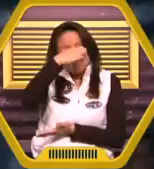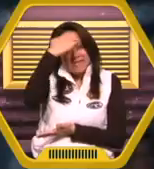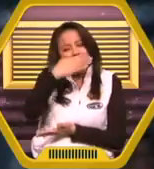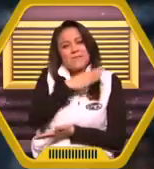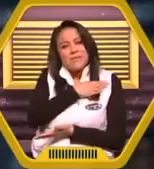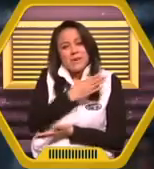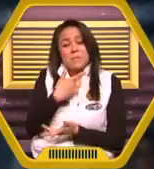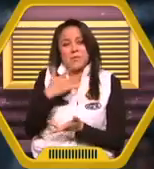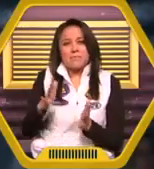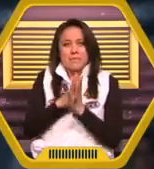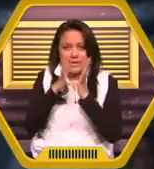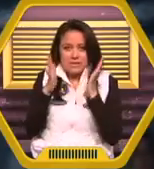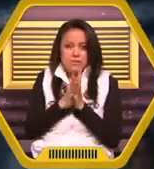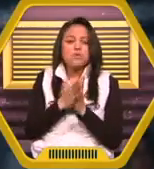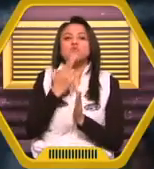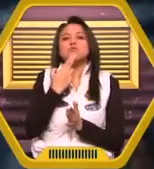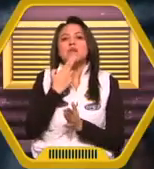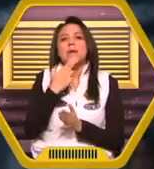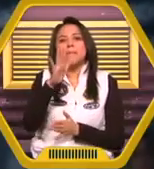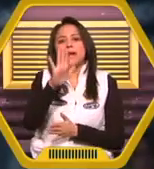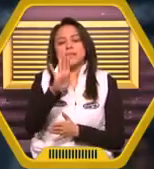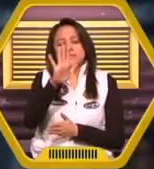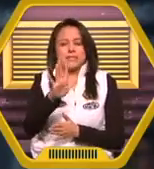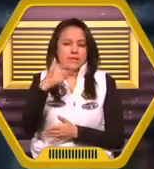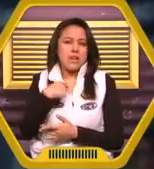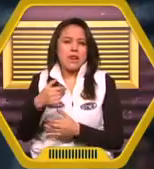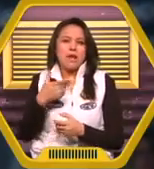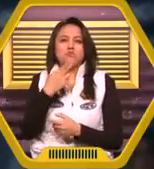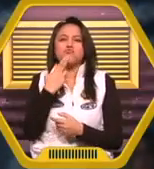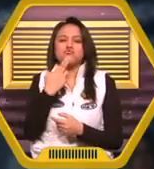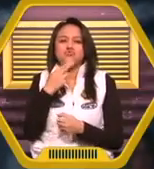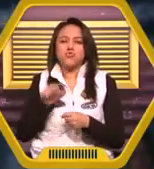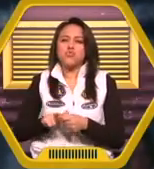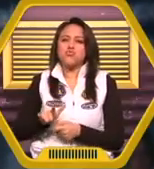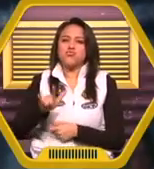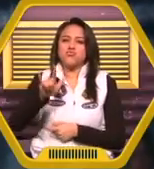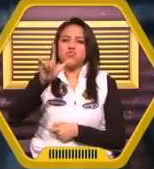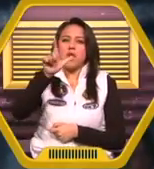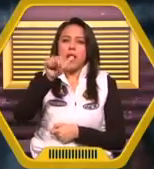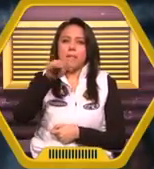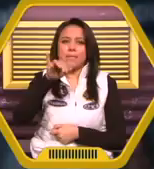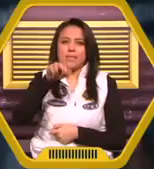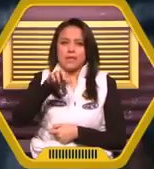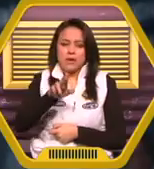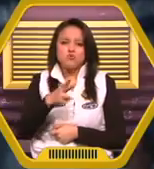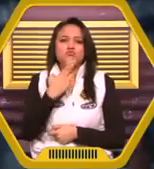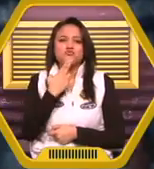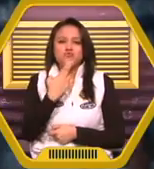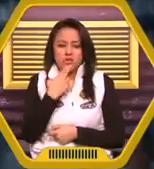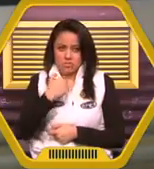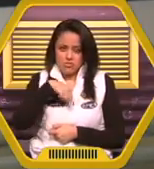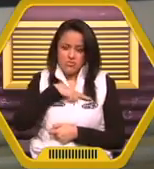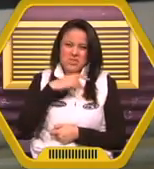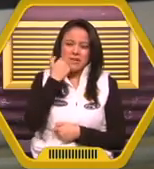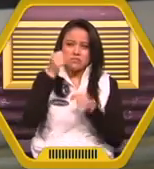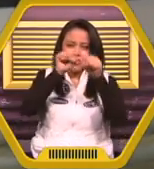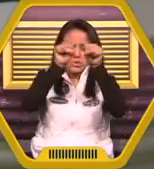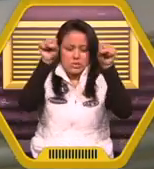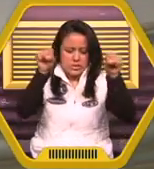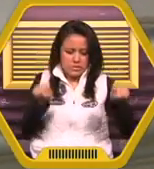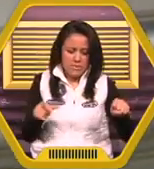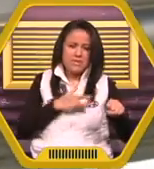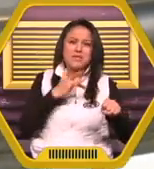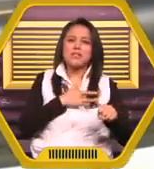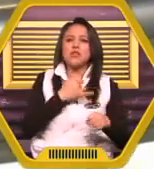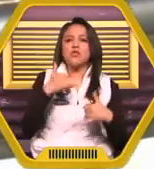participar con un simulador, que es un simulador Redbird, que tiene un sistema Garmin 1000, el cual queremos que acerque un poquito a todos